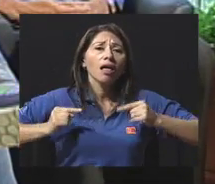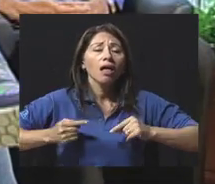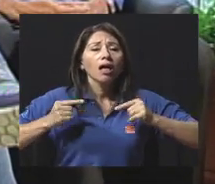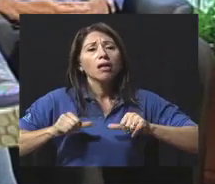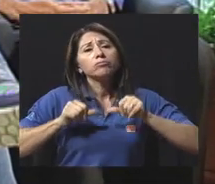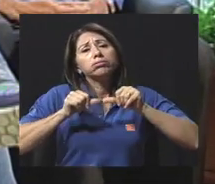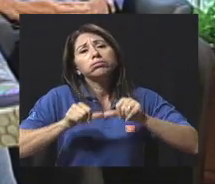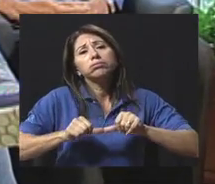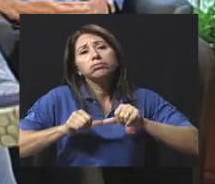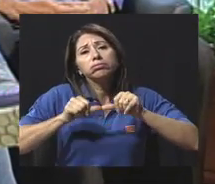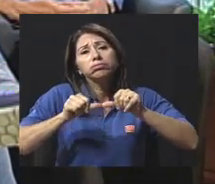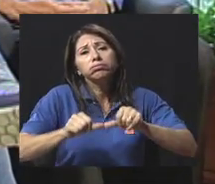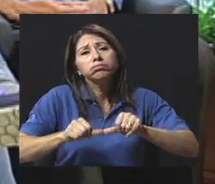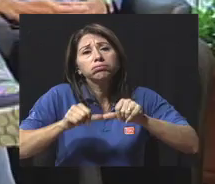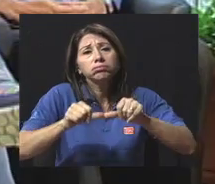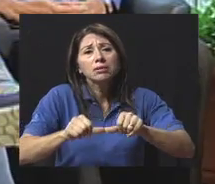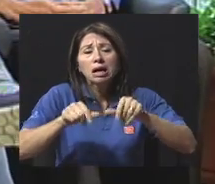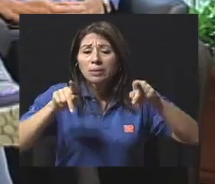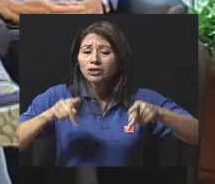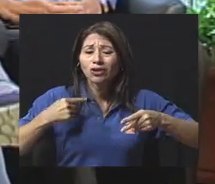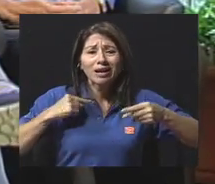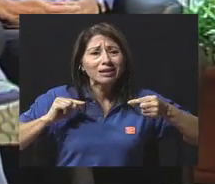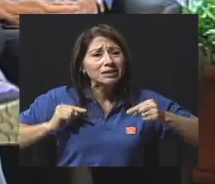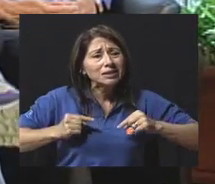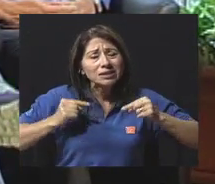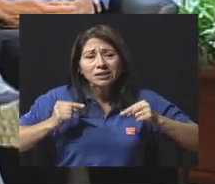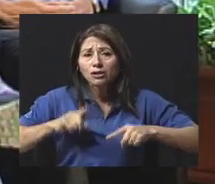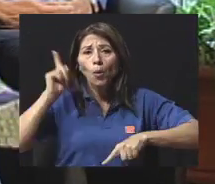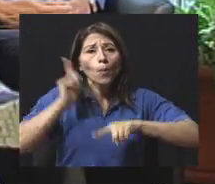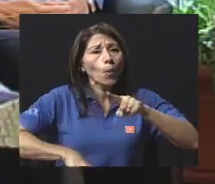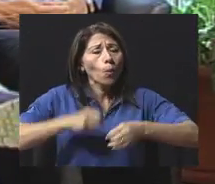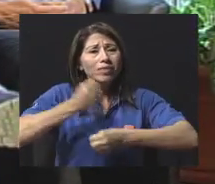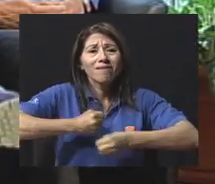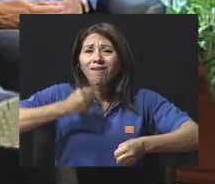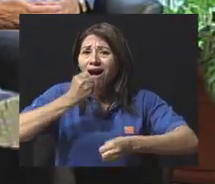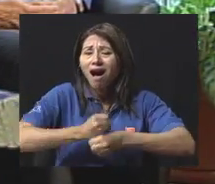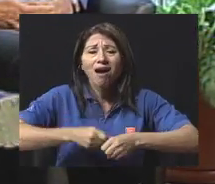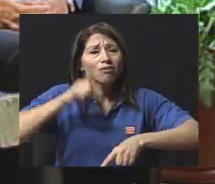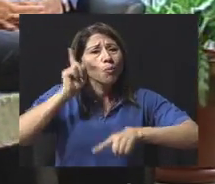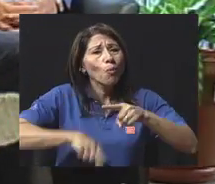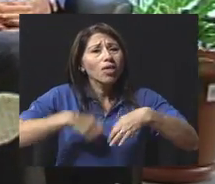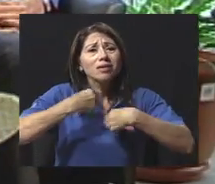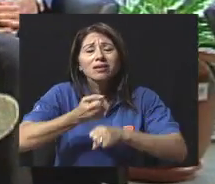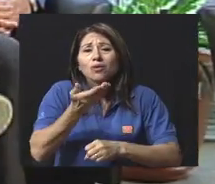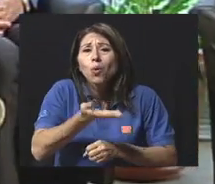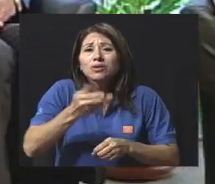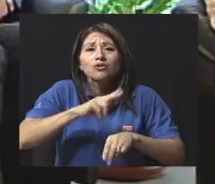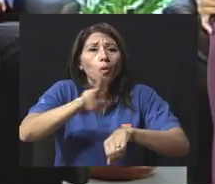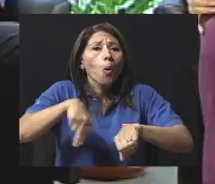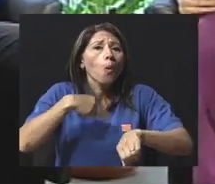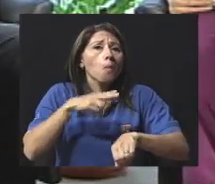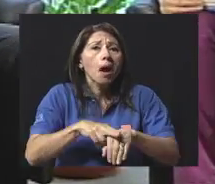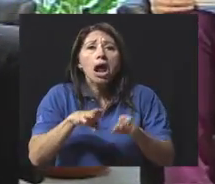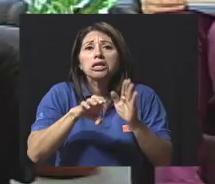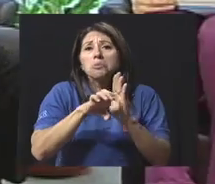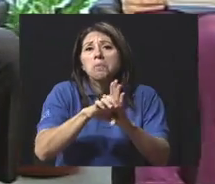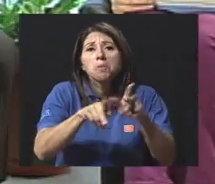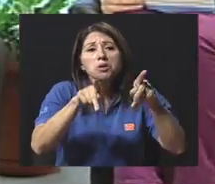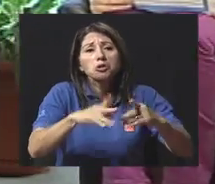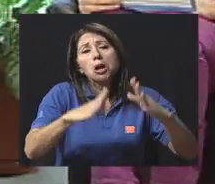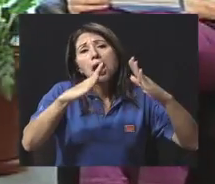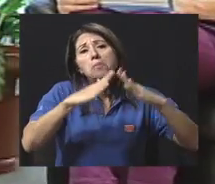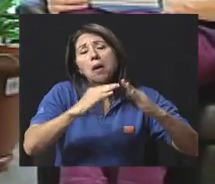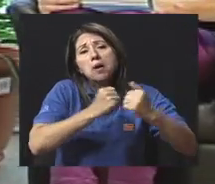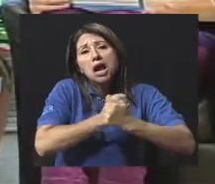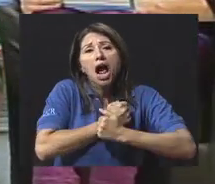dolores constantes crónicos y que no puede trabajar también o no puede ser sus tareas normales de día a día Ya sea si es una m de